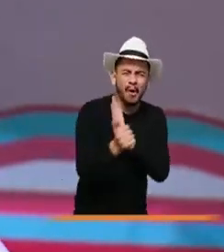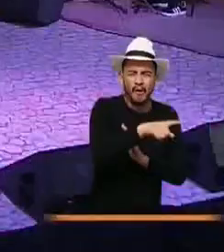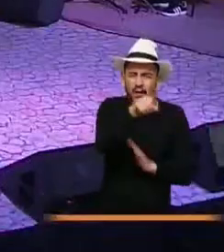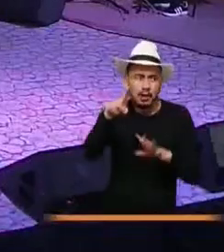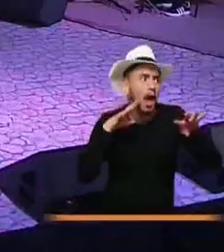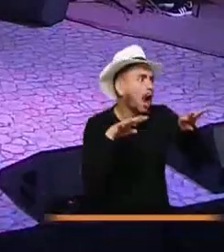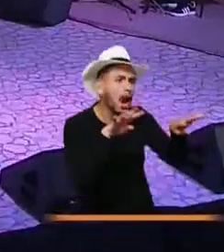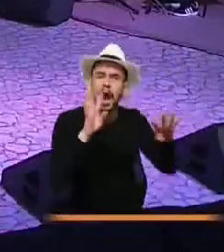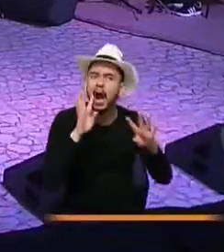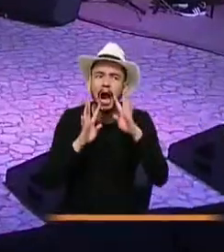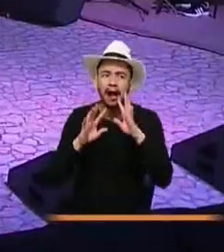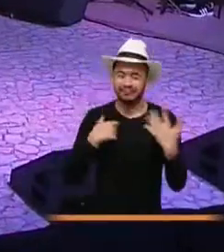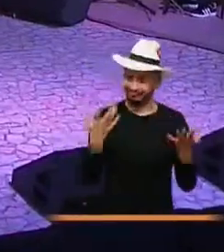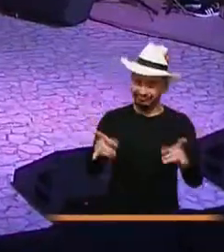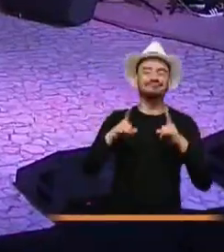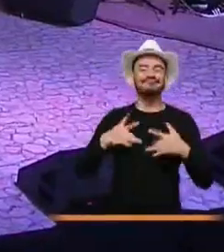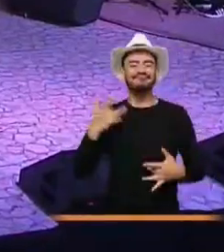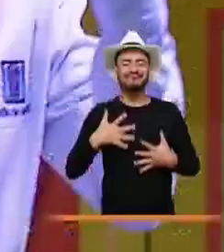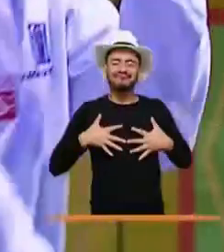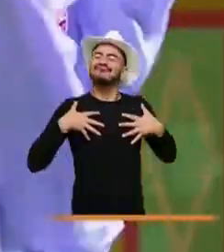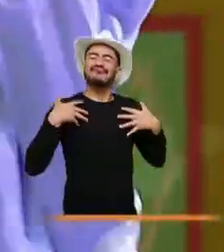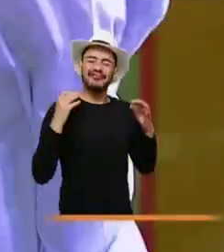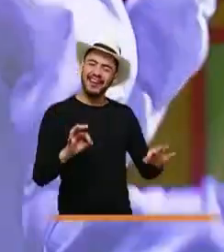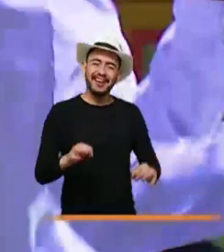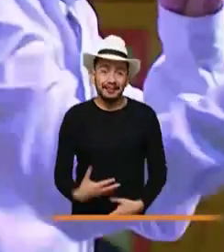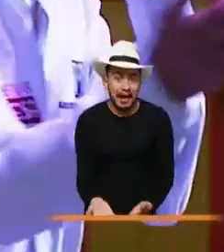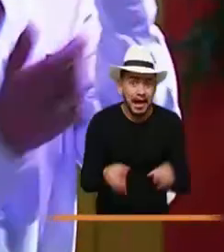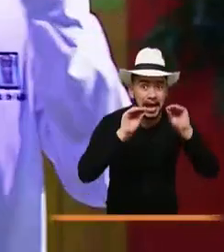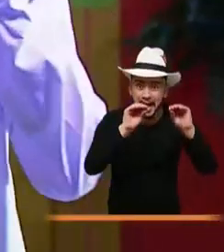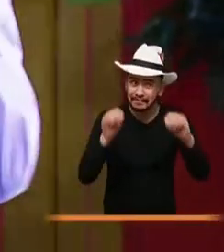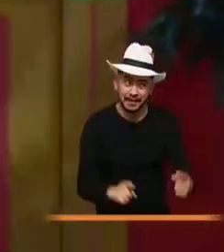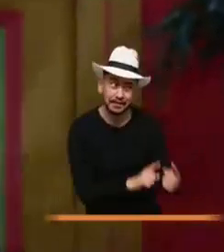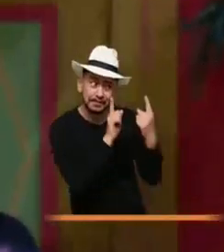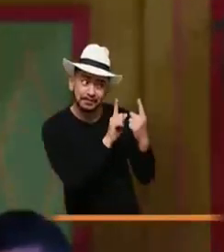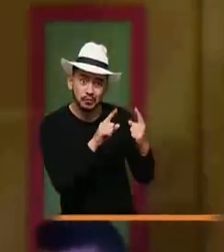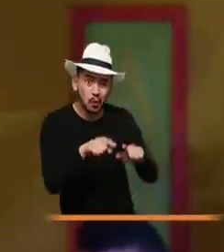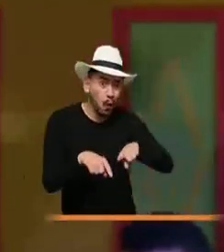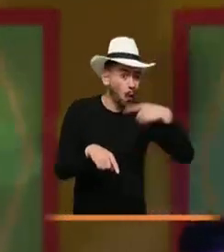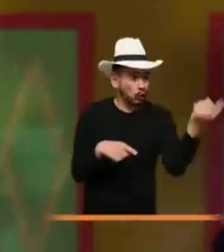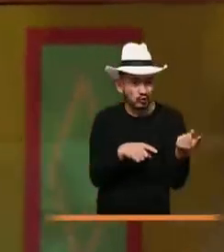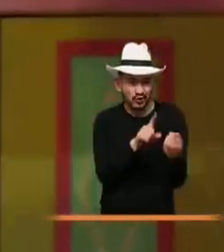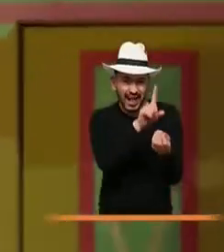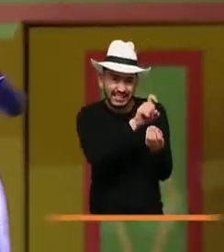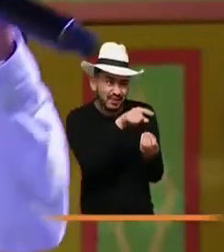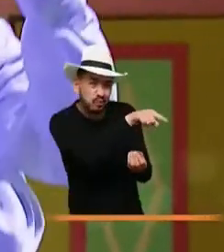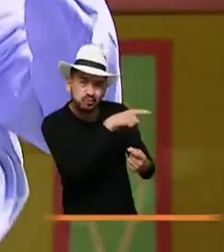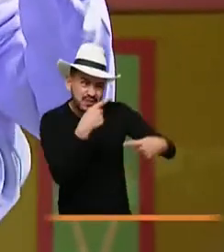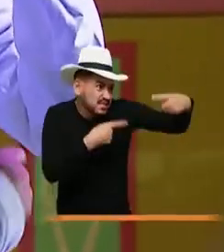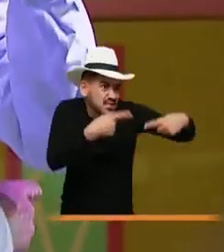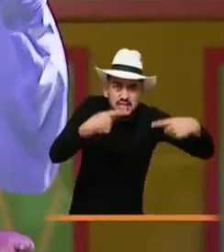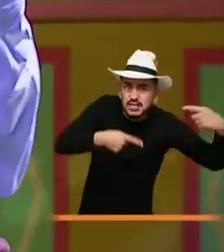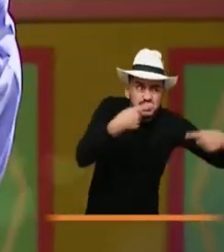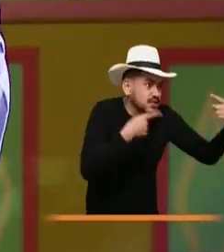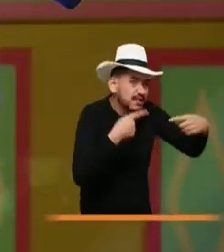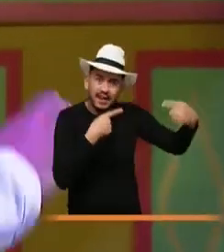un imán los seis compañeros que vienen para él y el que